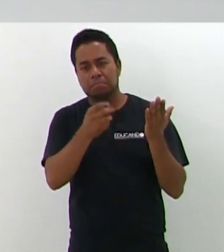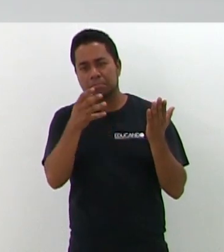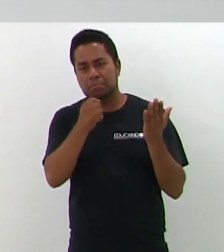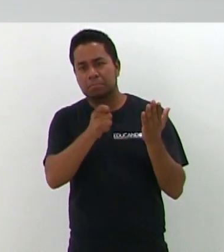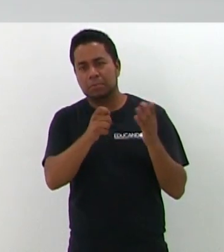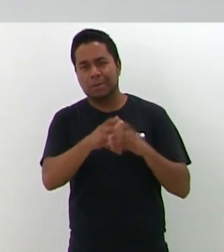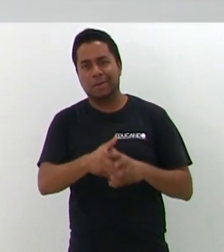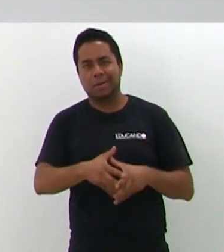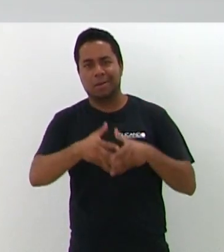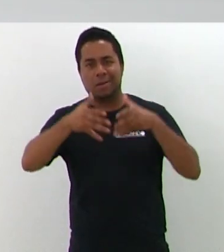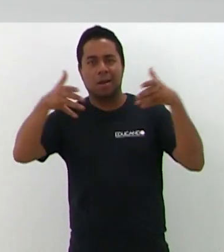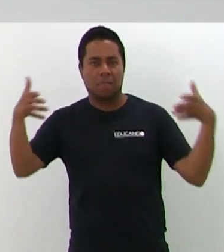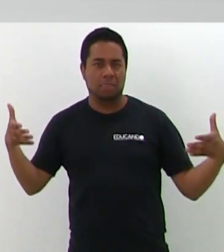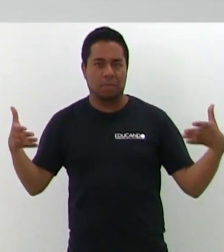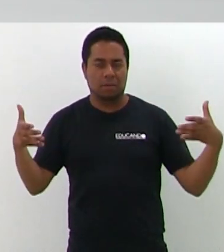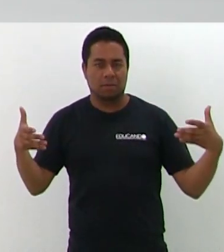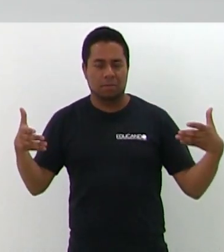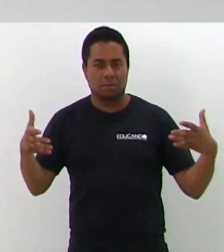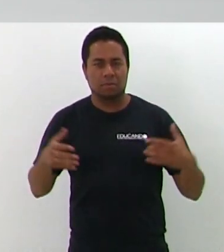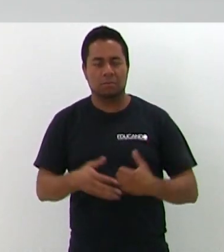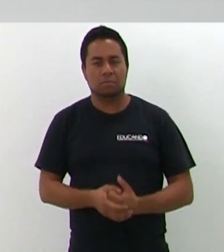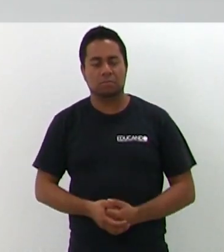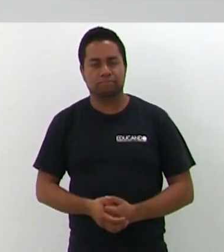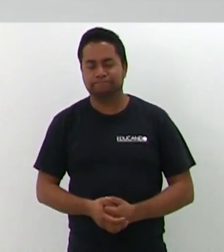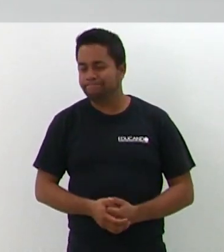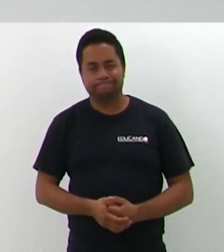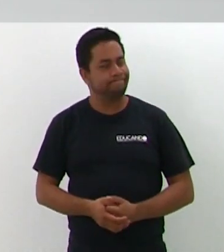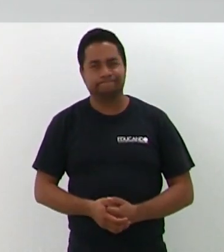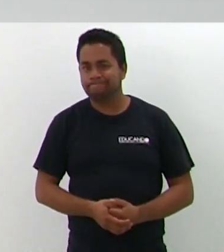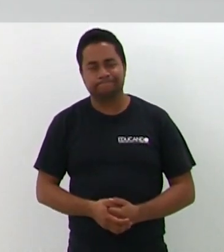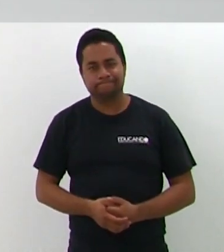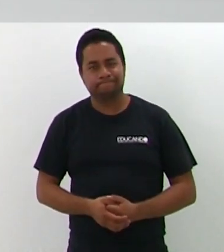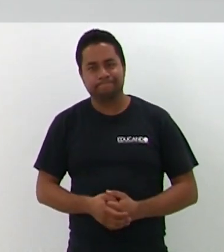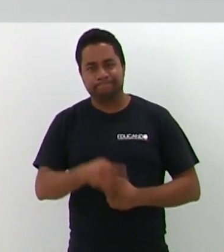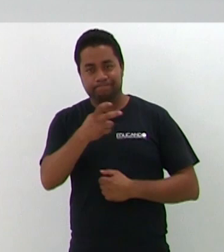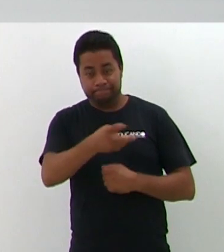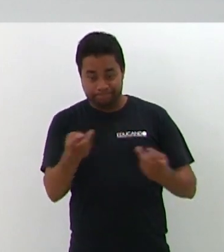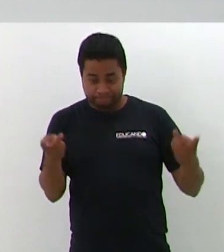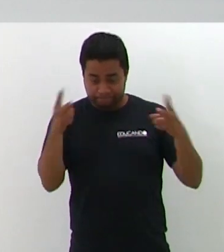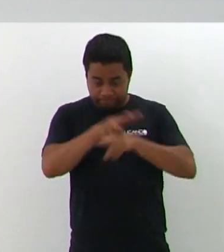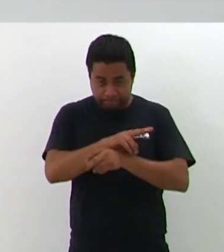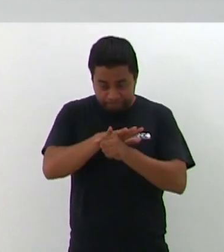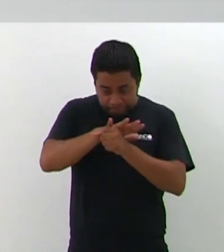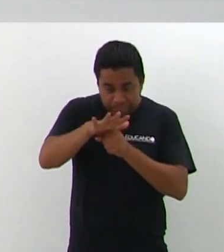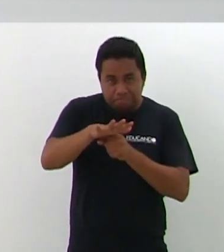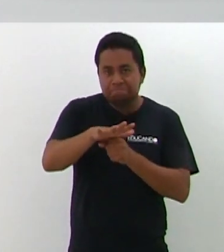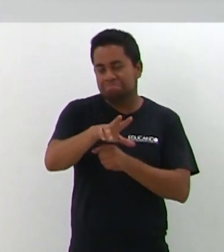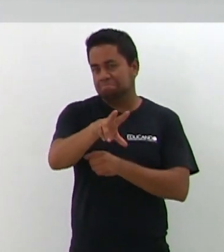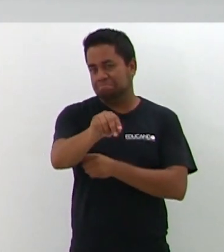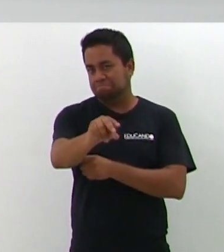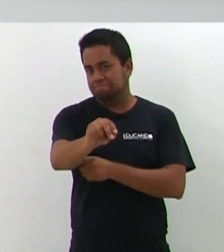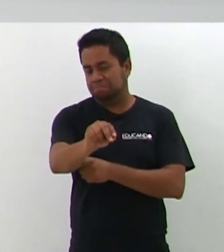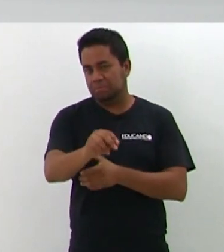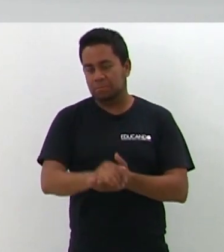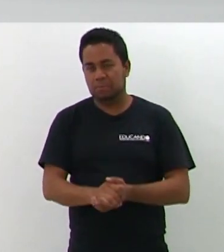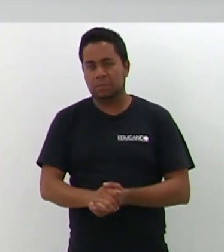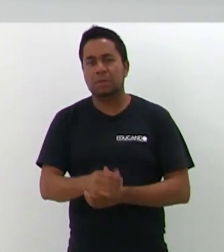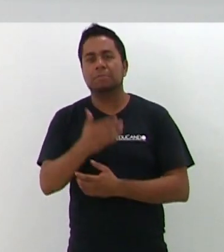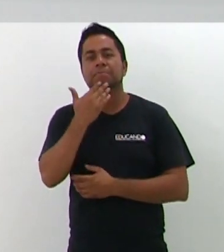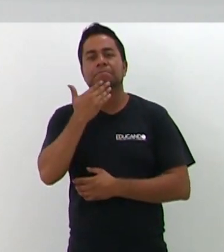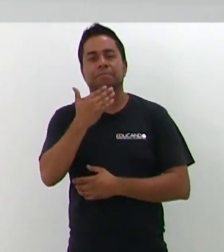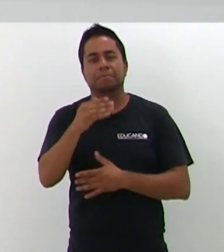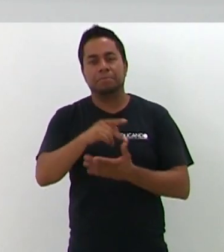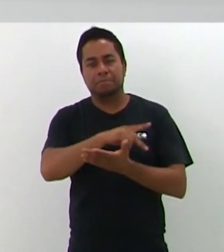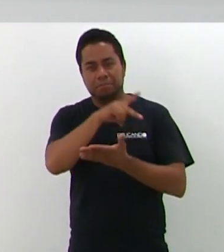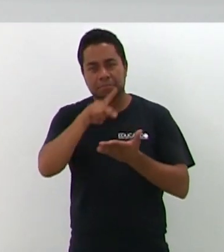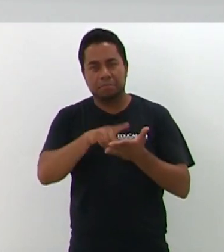esta? Grande. No, tampoco es lo contrario de lleno. Bien, vamos